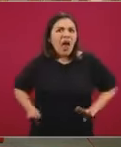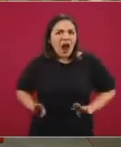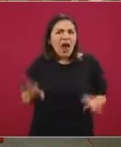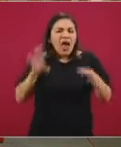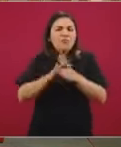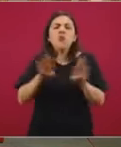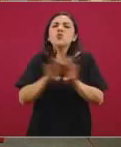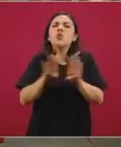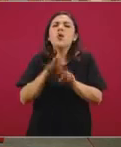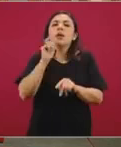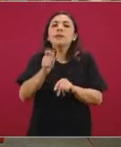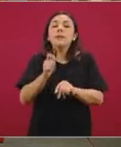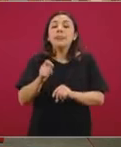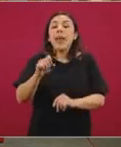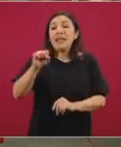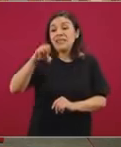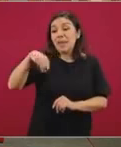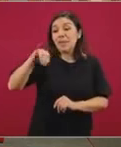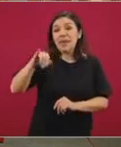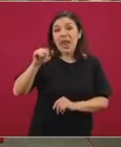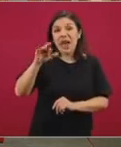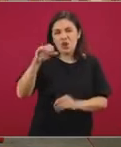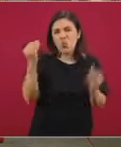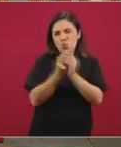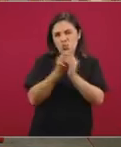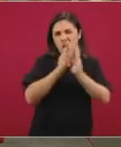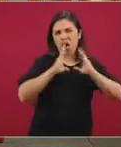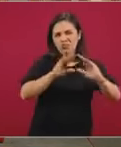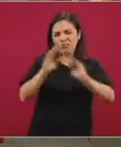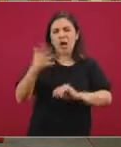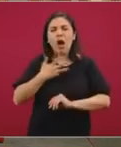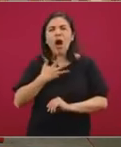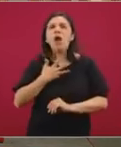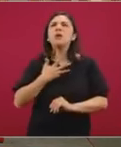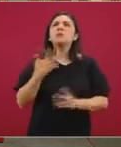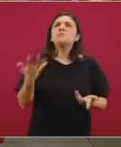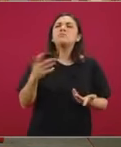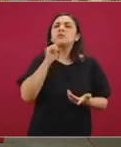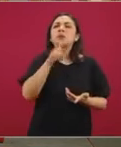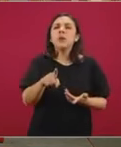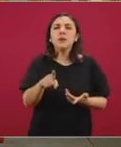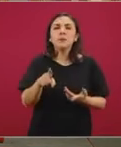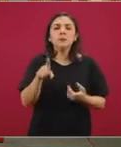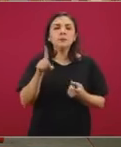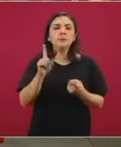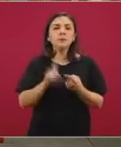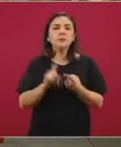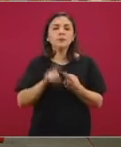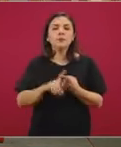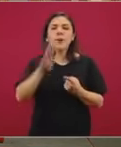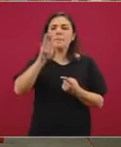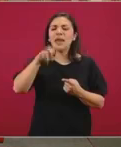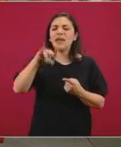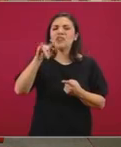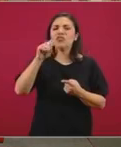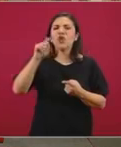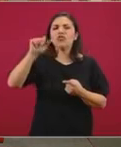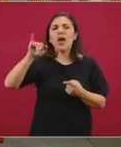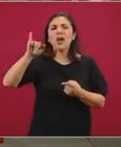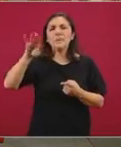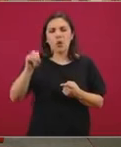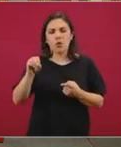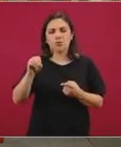En el caso del seminario tendremos entre otros a Benito Taibo, que